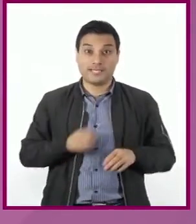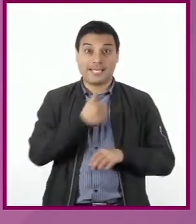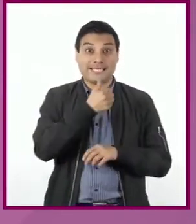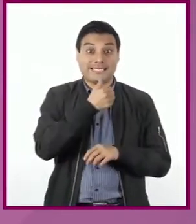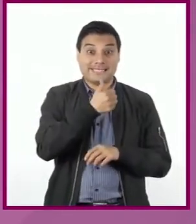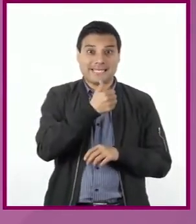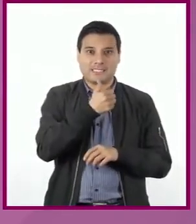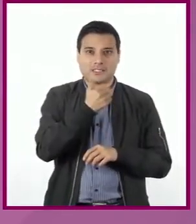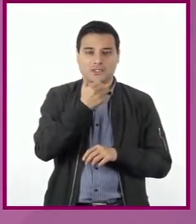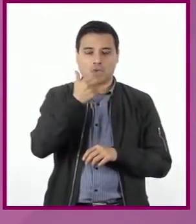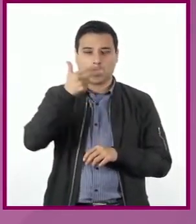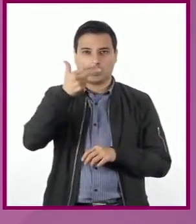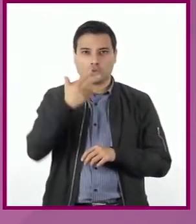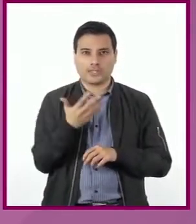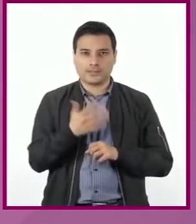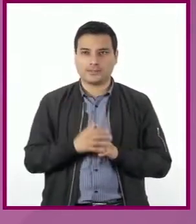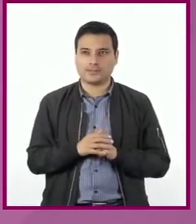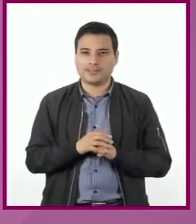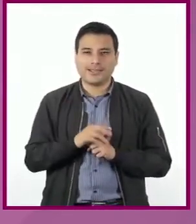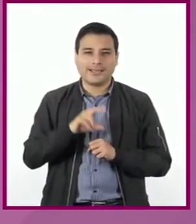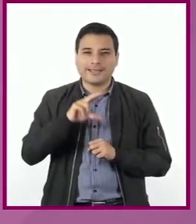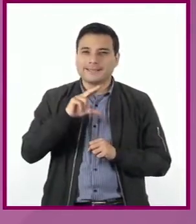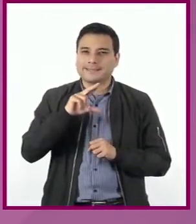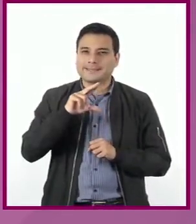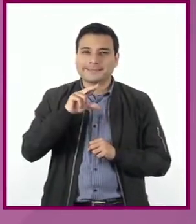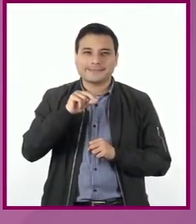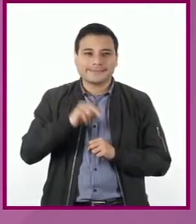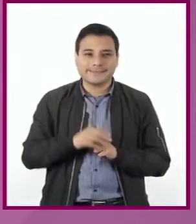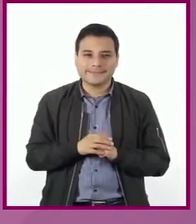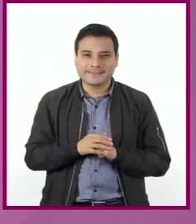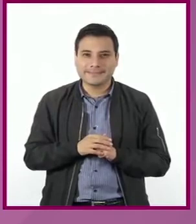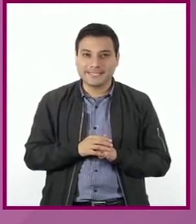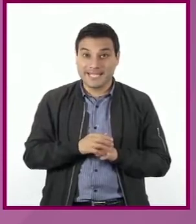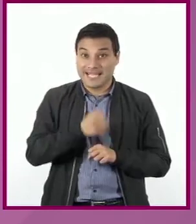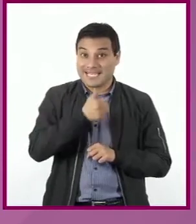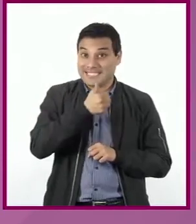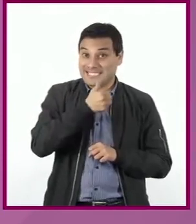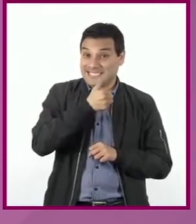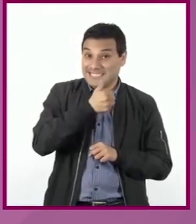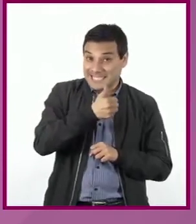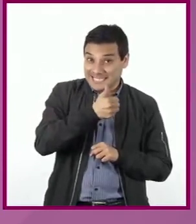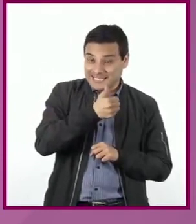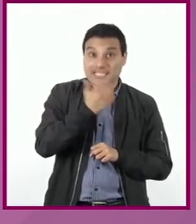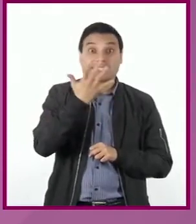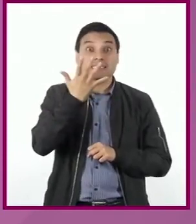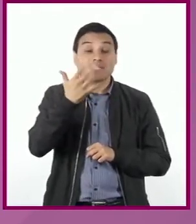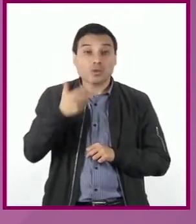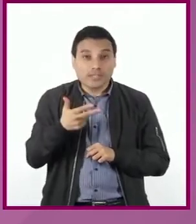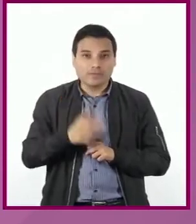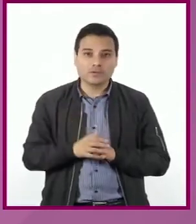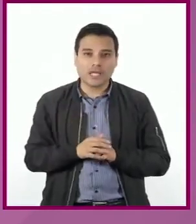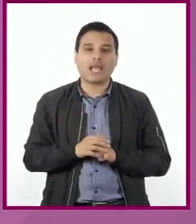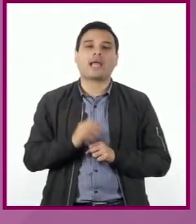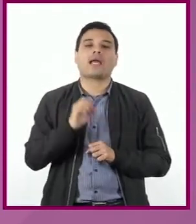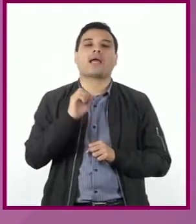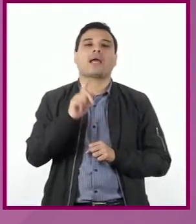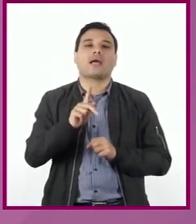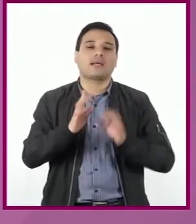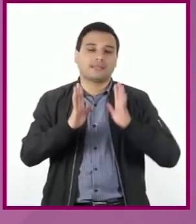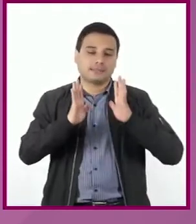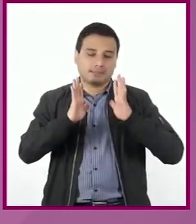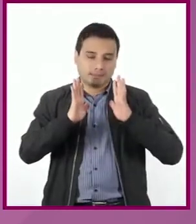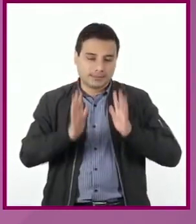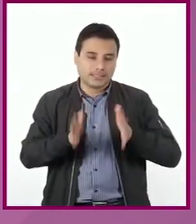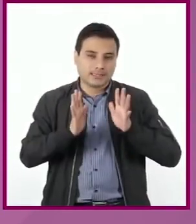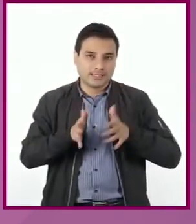6/8. Lo leíste mal. Es 6/5. Ah, cierto. Perdón. Hay una